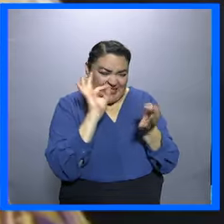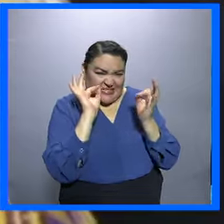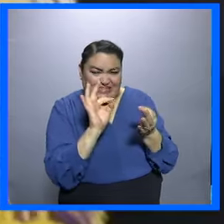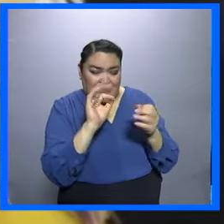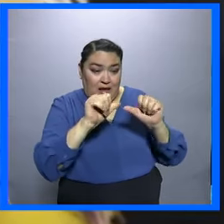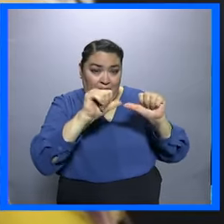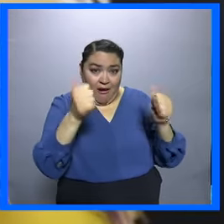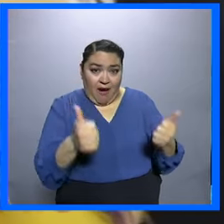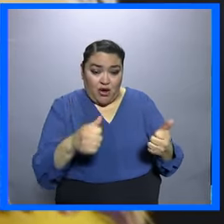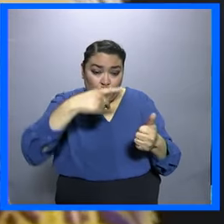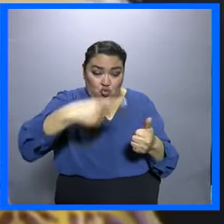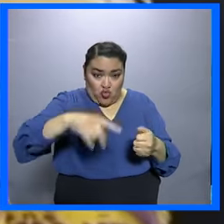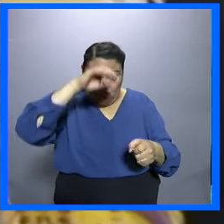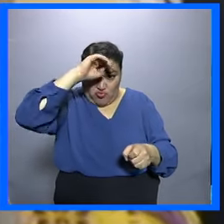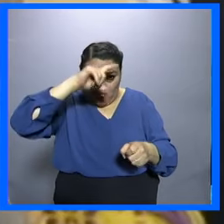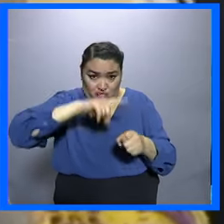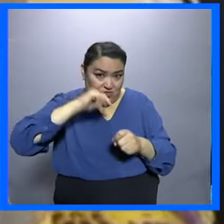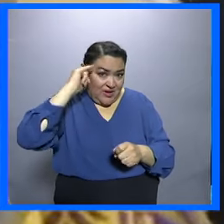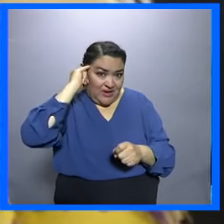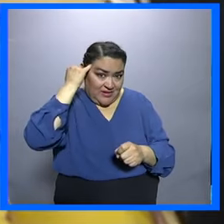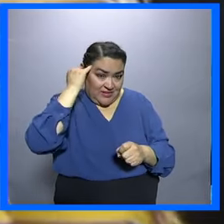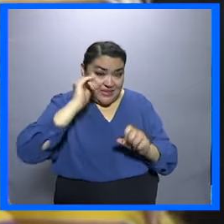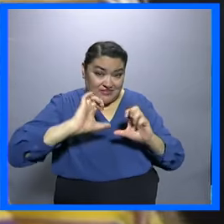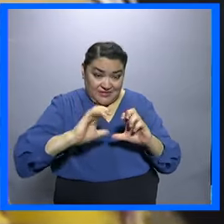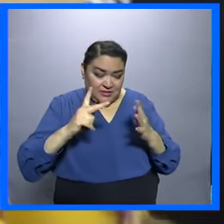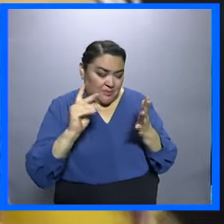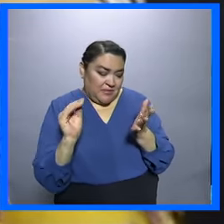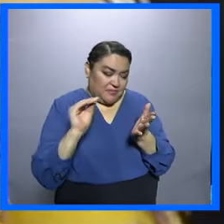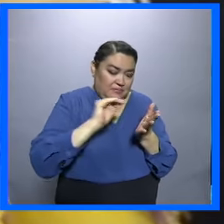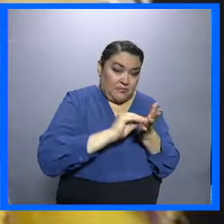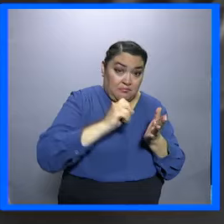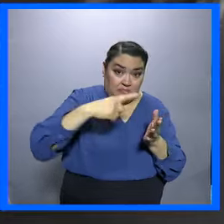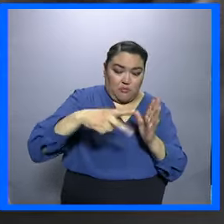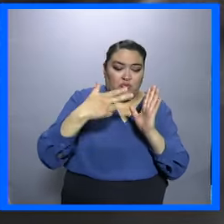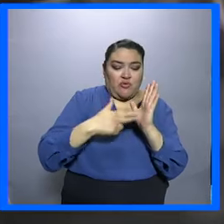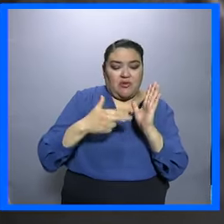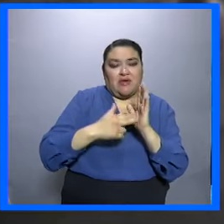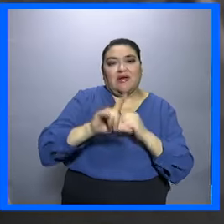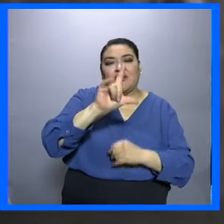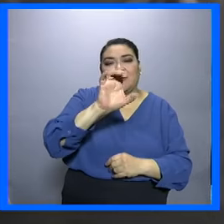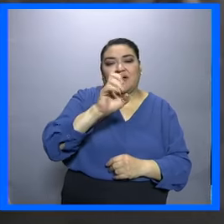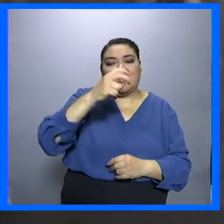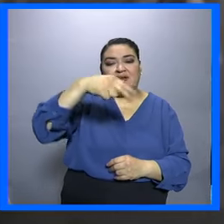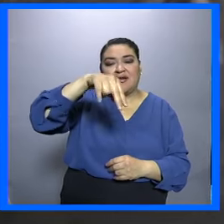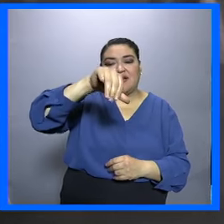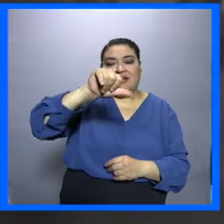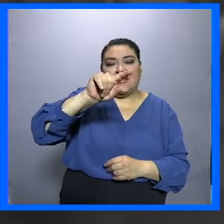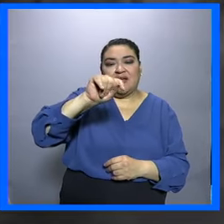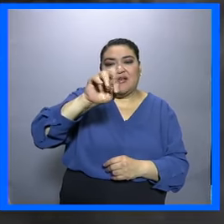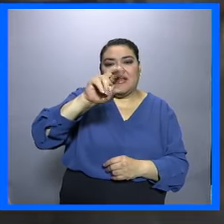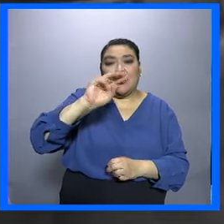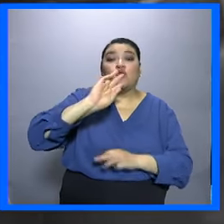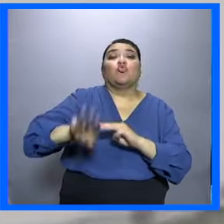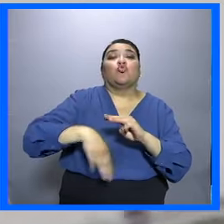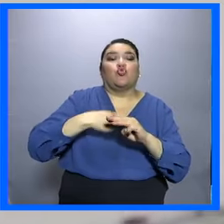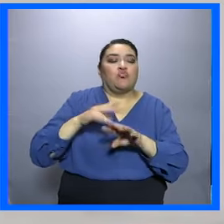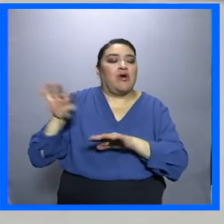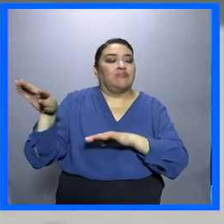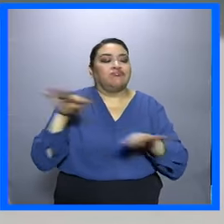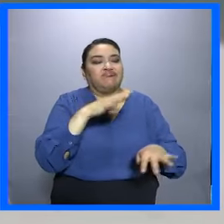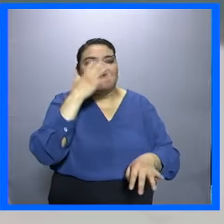arte y cosmovisión de los pueblos originarios de Chiapas. El taller Leñateros es único en su tipo y ha cobrado fama mundial desde que